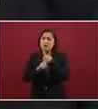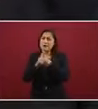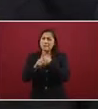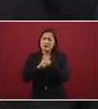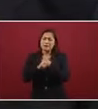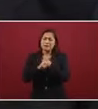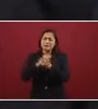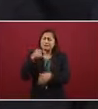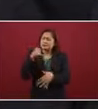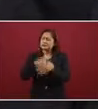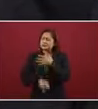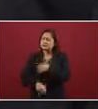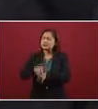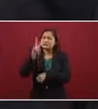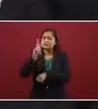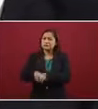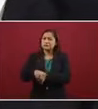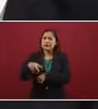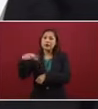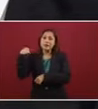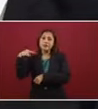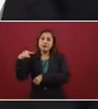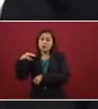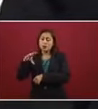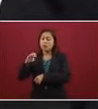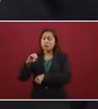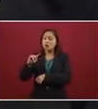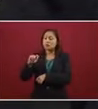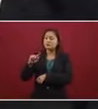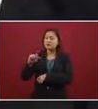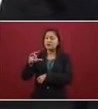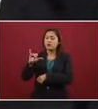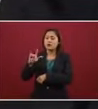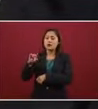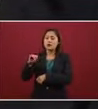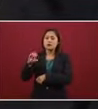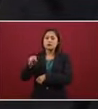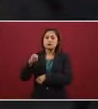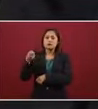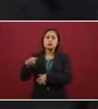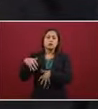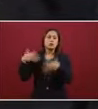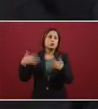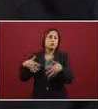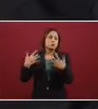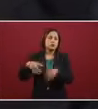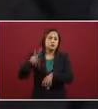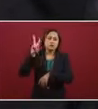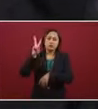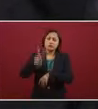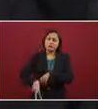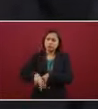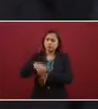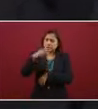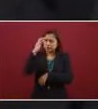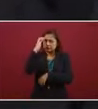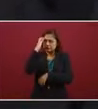Esto de Coatzacoalcos es un crimen dolorosísimo, o sea, algo